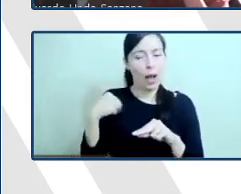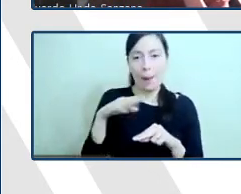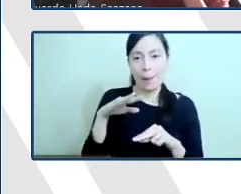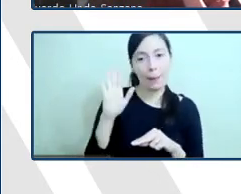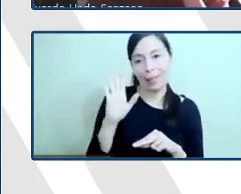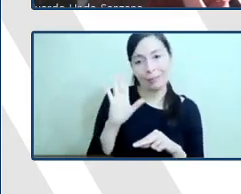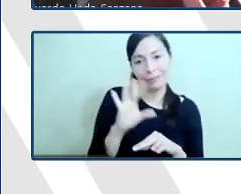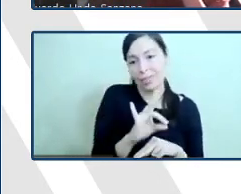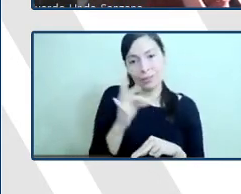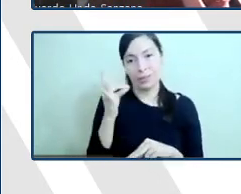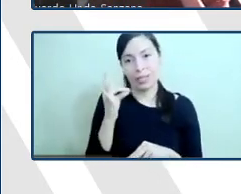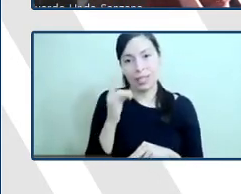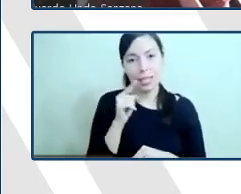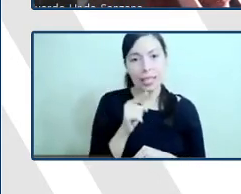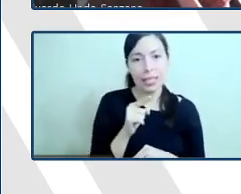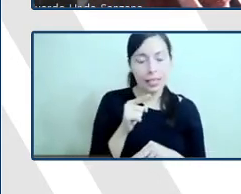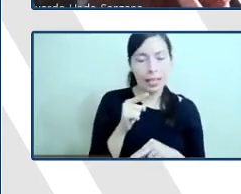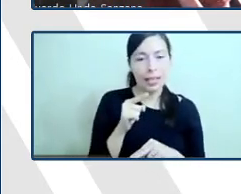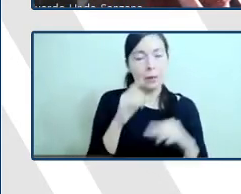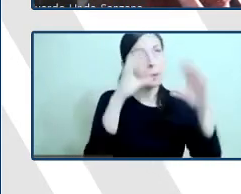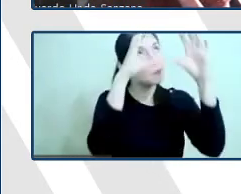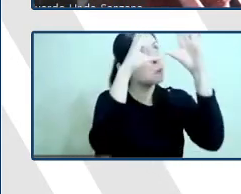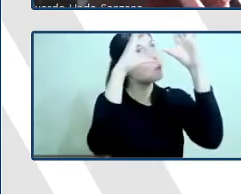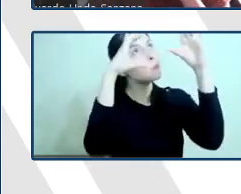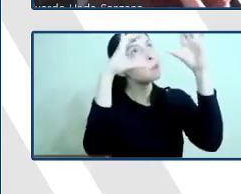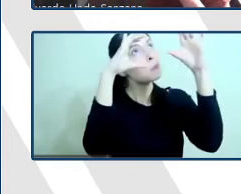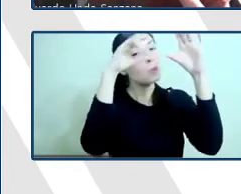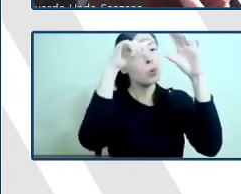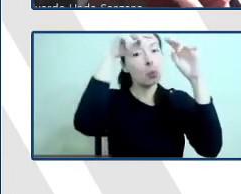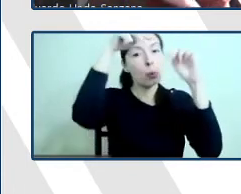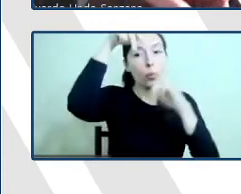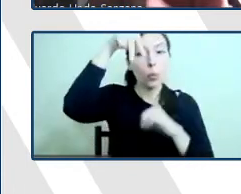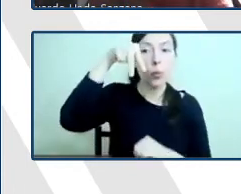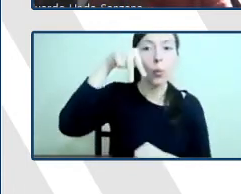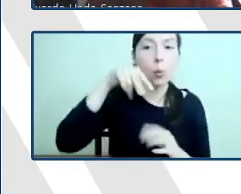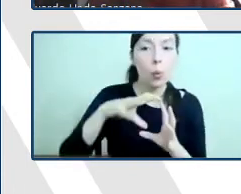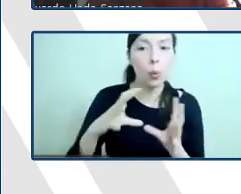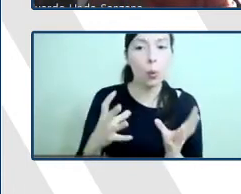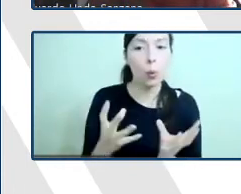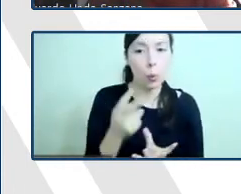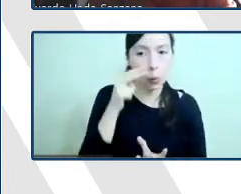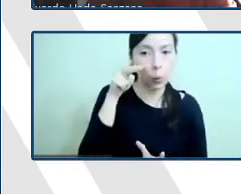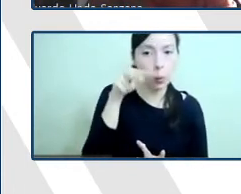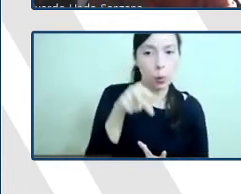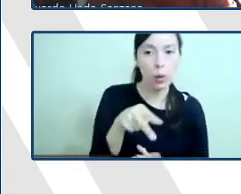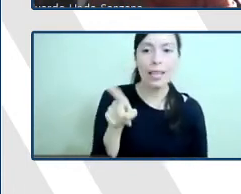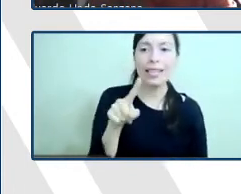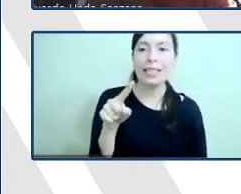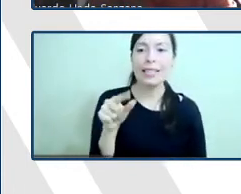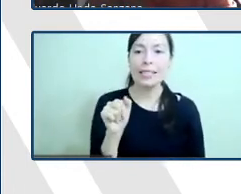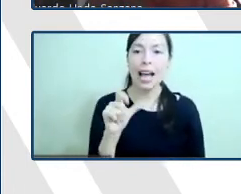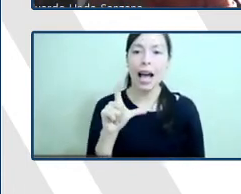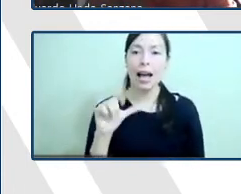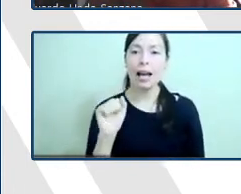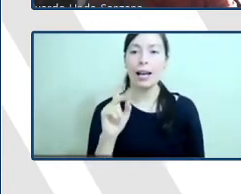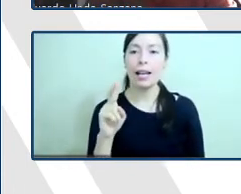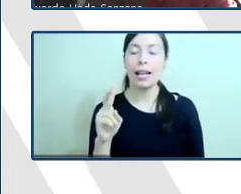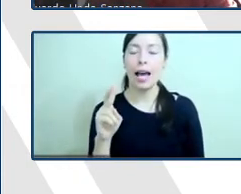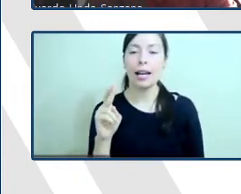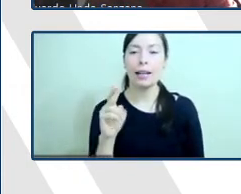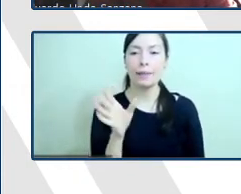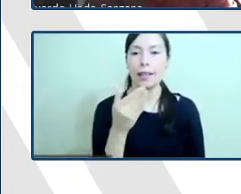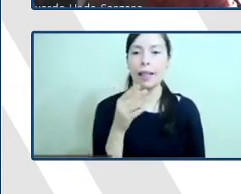de satélite, del lugar donde estaba la estación de Salar del Carmen, del año 2002. Y